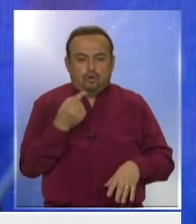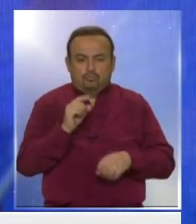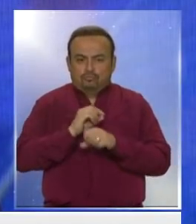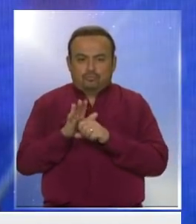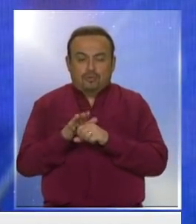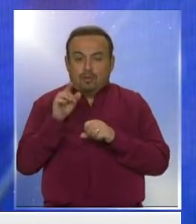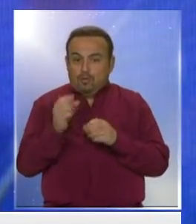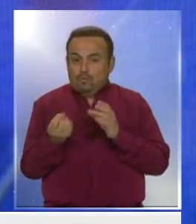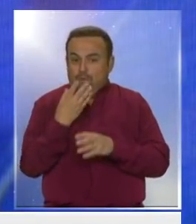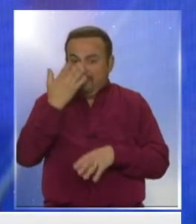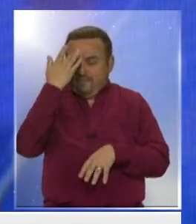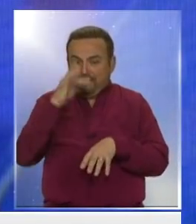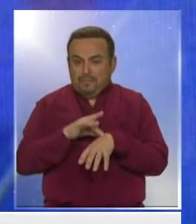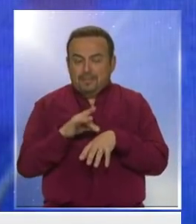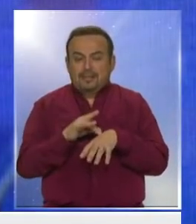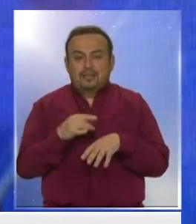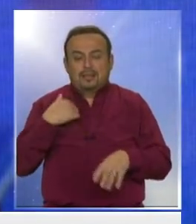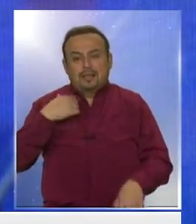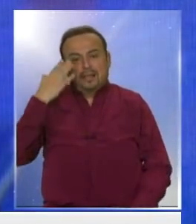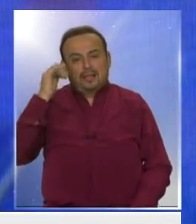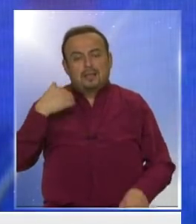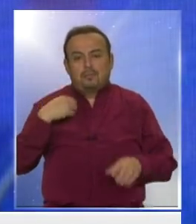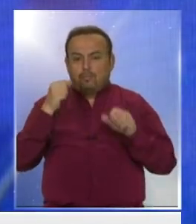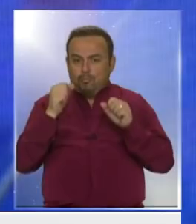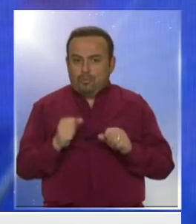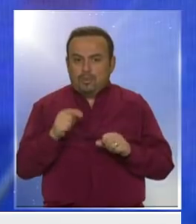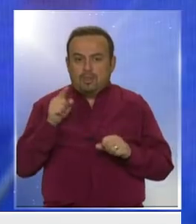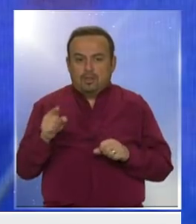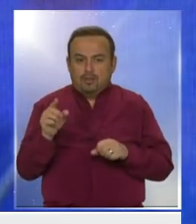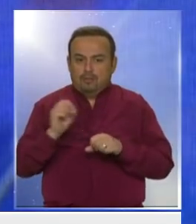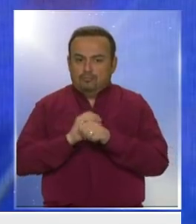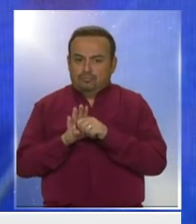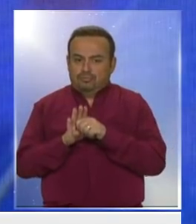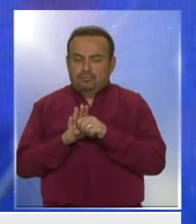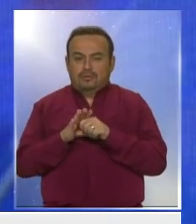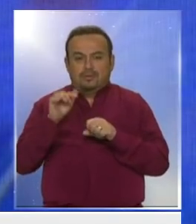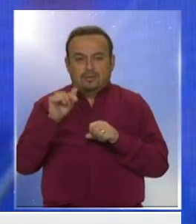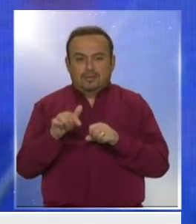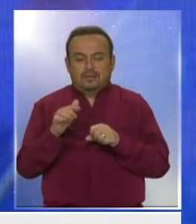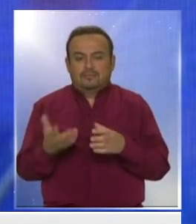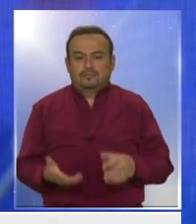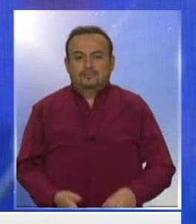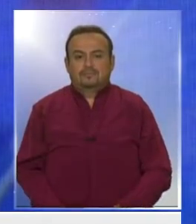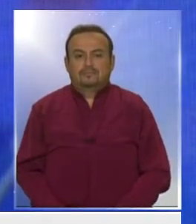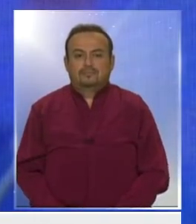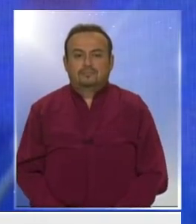Es una nueva enfermedad que creemos podría ser causada por el coronavirus, el